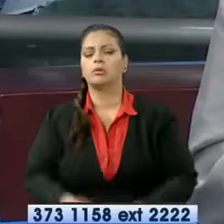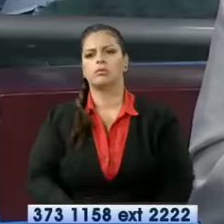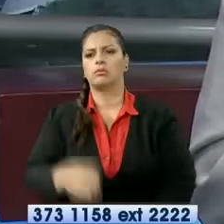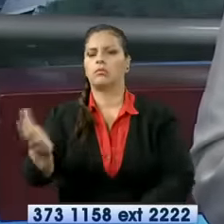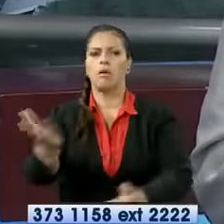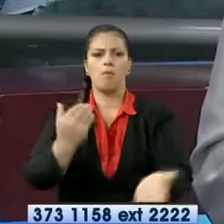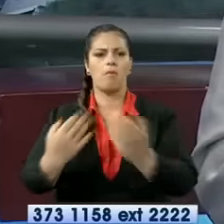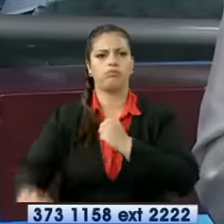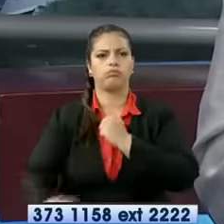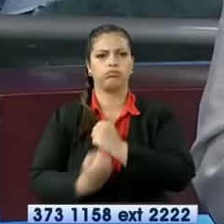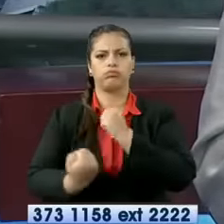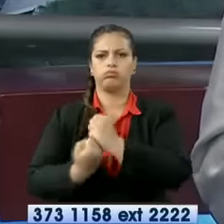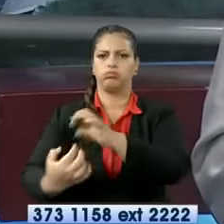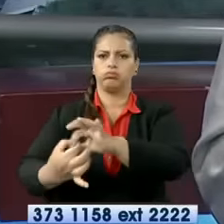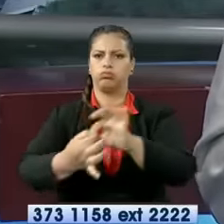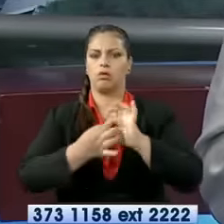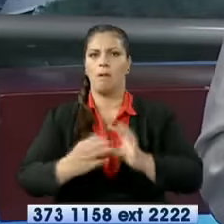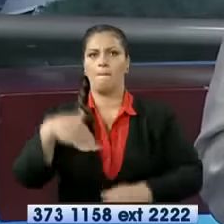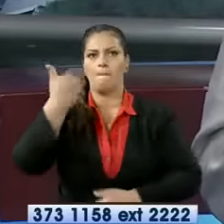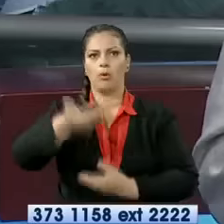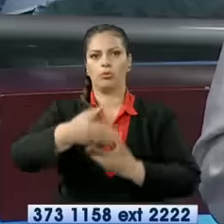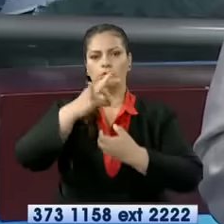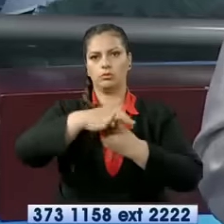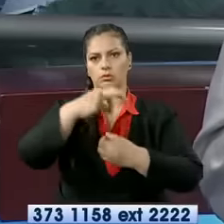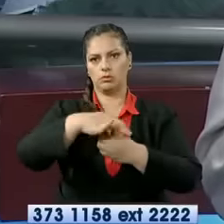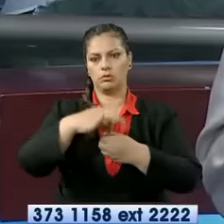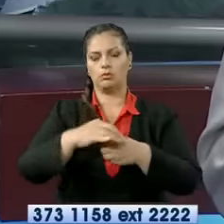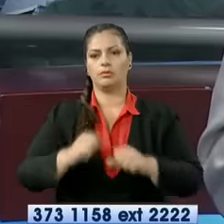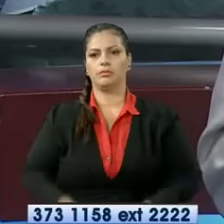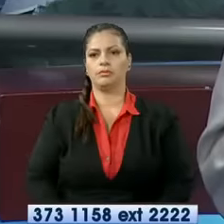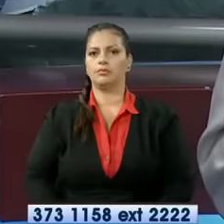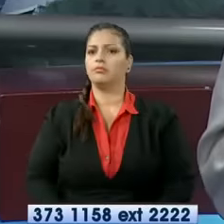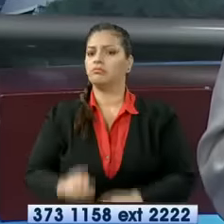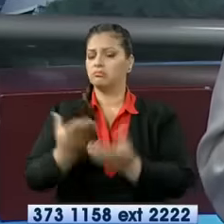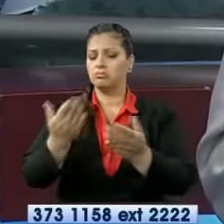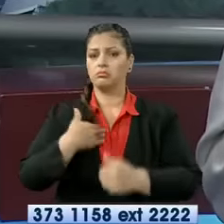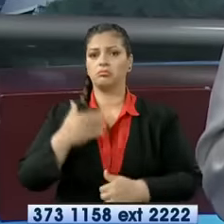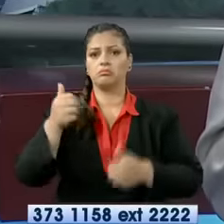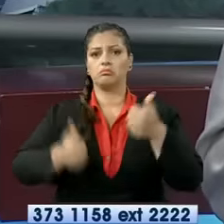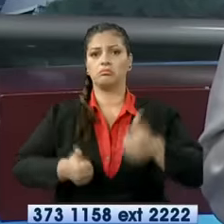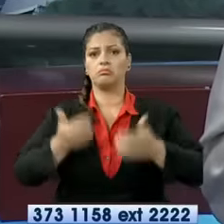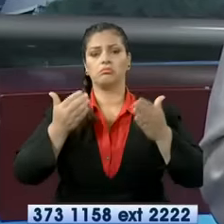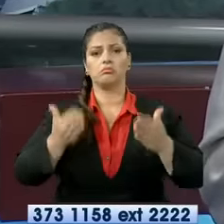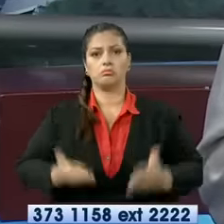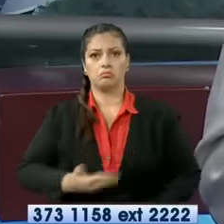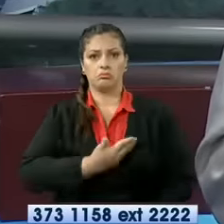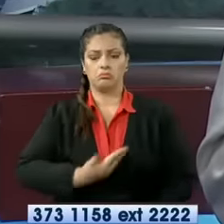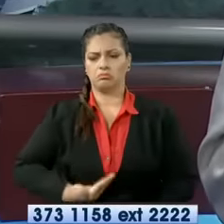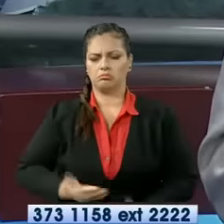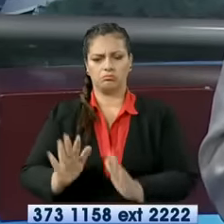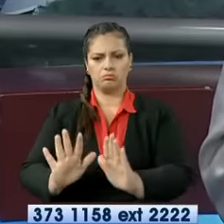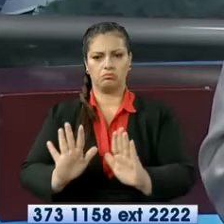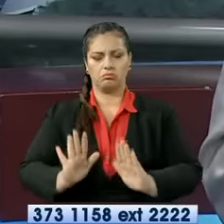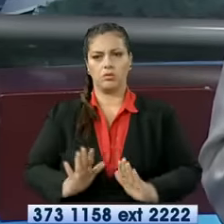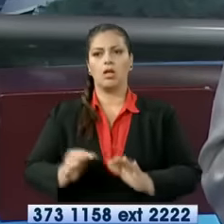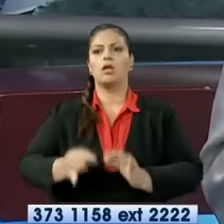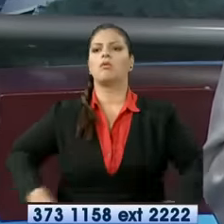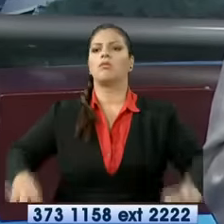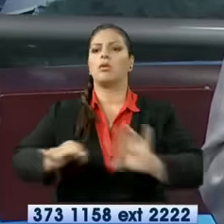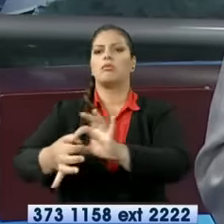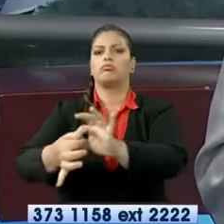próximas elecciones. Noboa señaló que, de ser necesario, no presentaría su candidatura siempre y cuando se mantenga esa unidad.